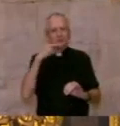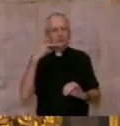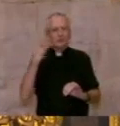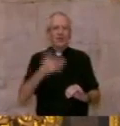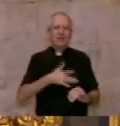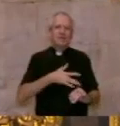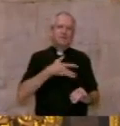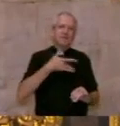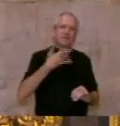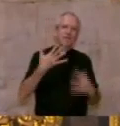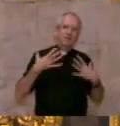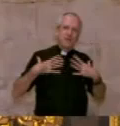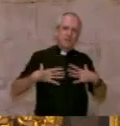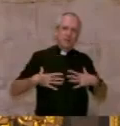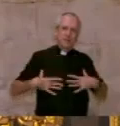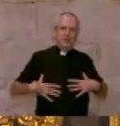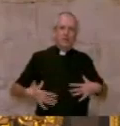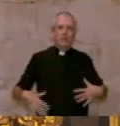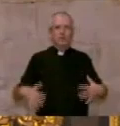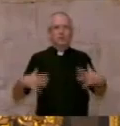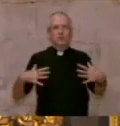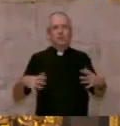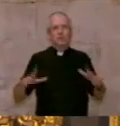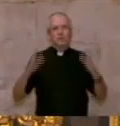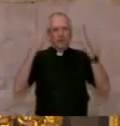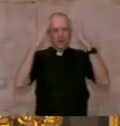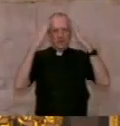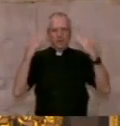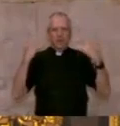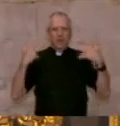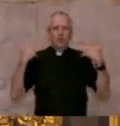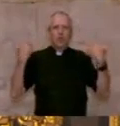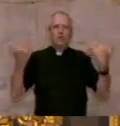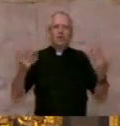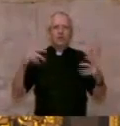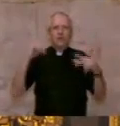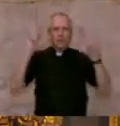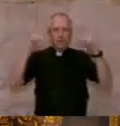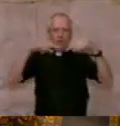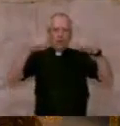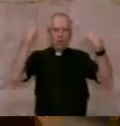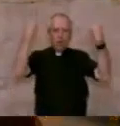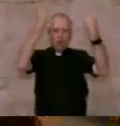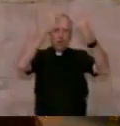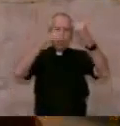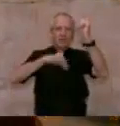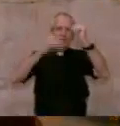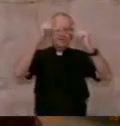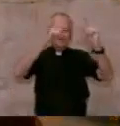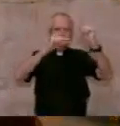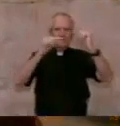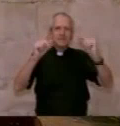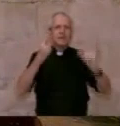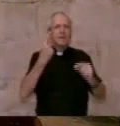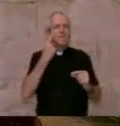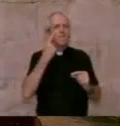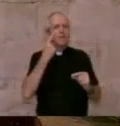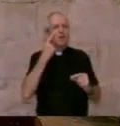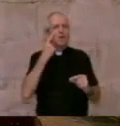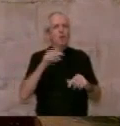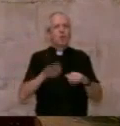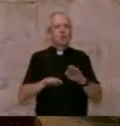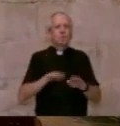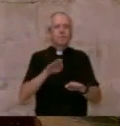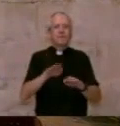misericordia, vestida con manto, túnica y velo y rodeada de una corona de estrellas. Pero alerta, con los